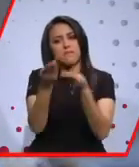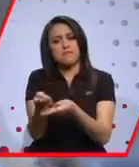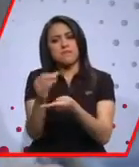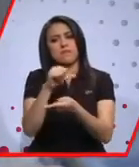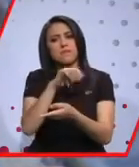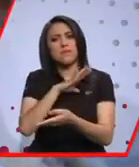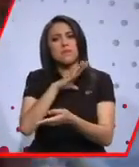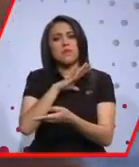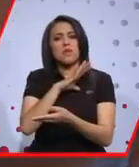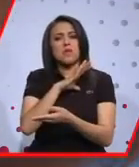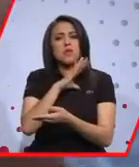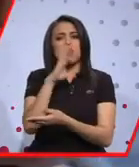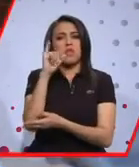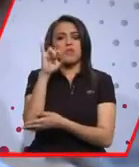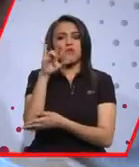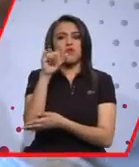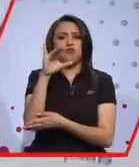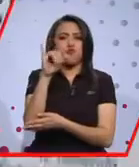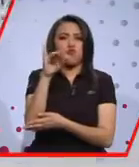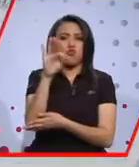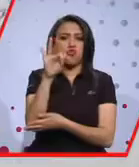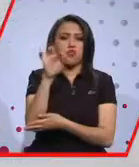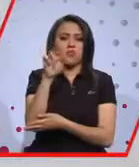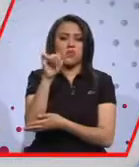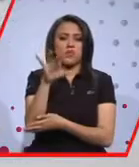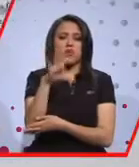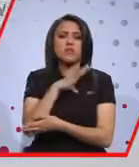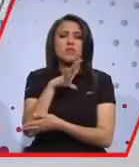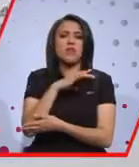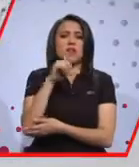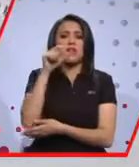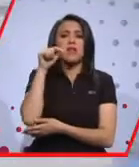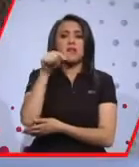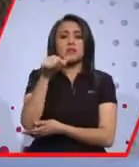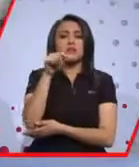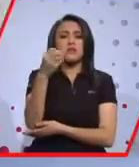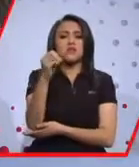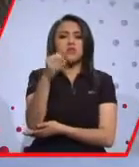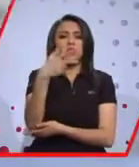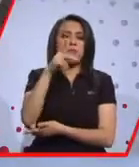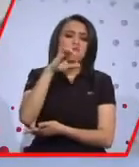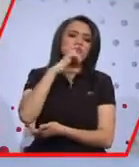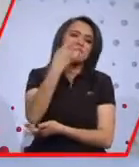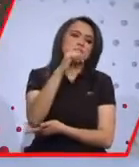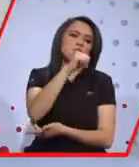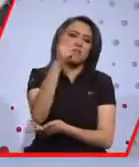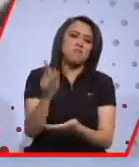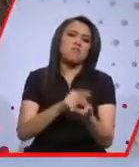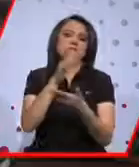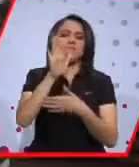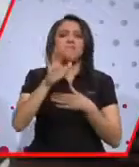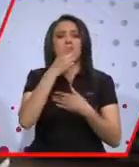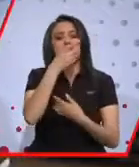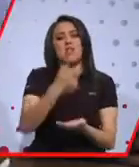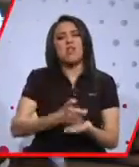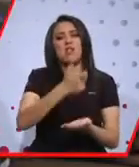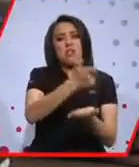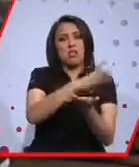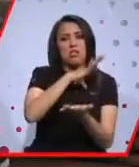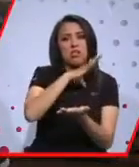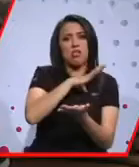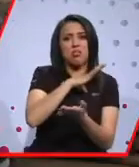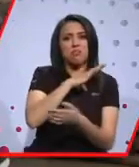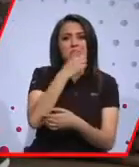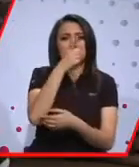a la comisión de inconformidades así lo hacen el 17 de octubre y en diciembre llega una nueva promesa de pago en su resolución